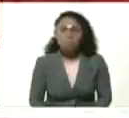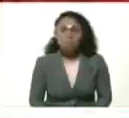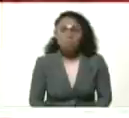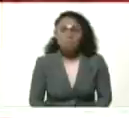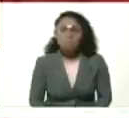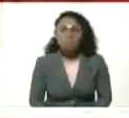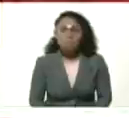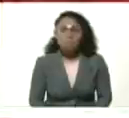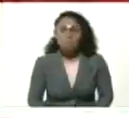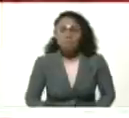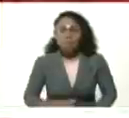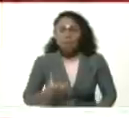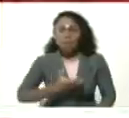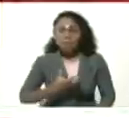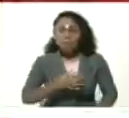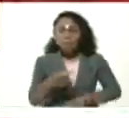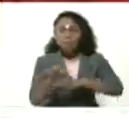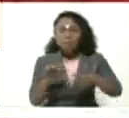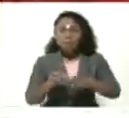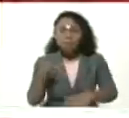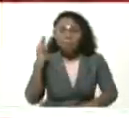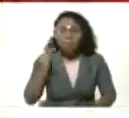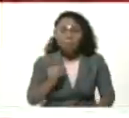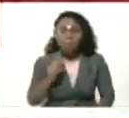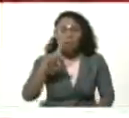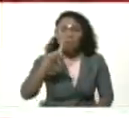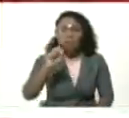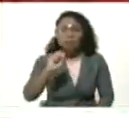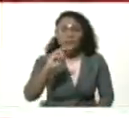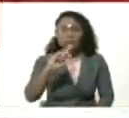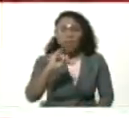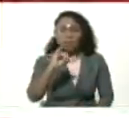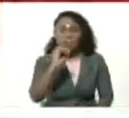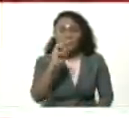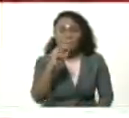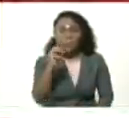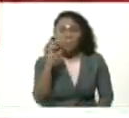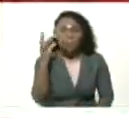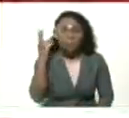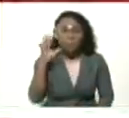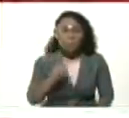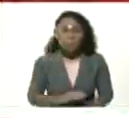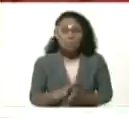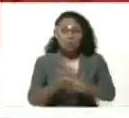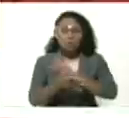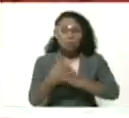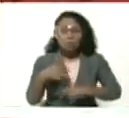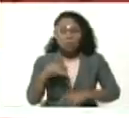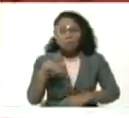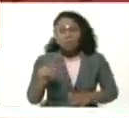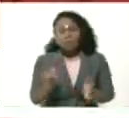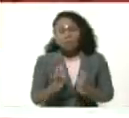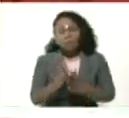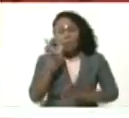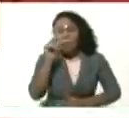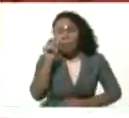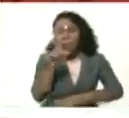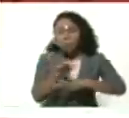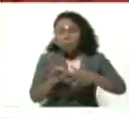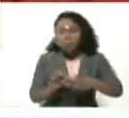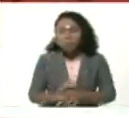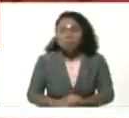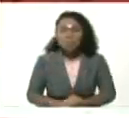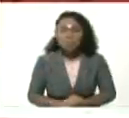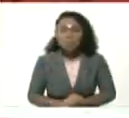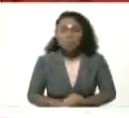Alcaldía Municipio Bolívar, Lolimar Montilla, Santos Michelena, Pedro Hernández. Municipio